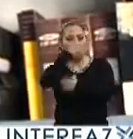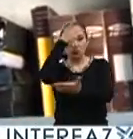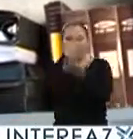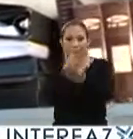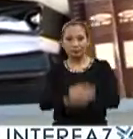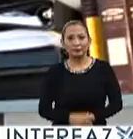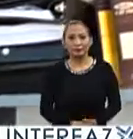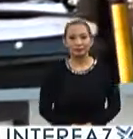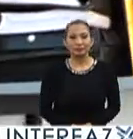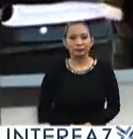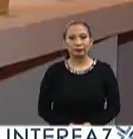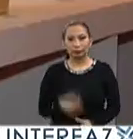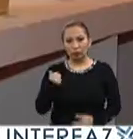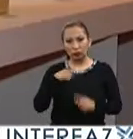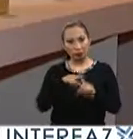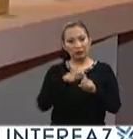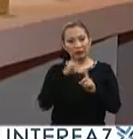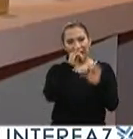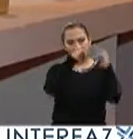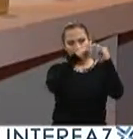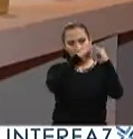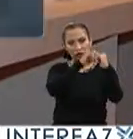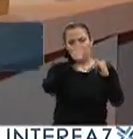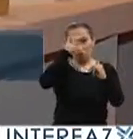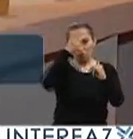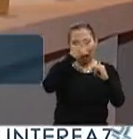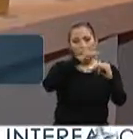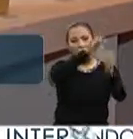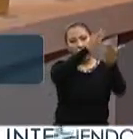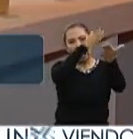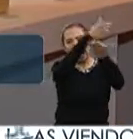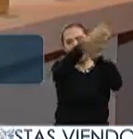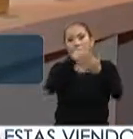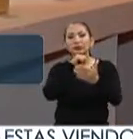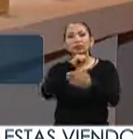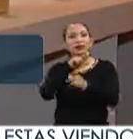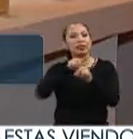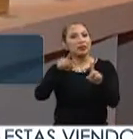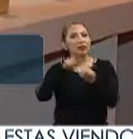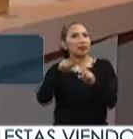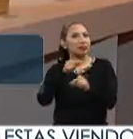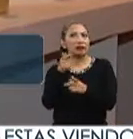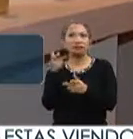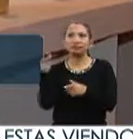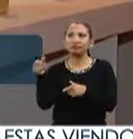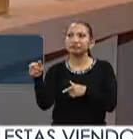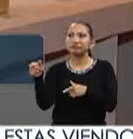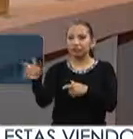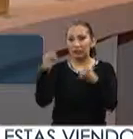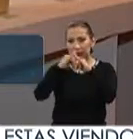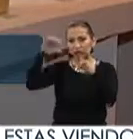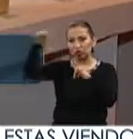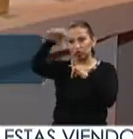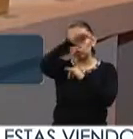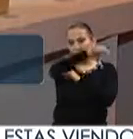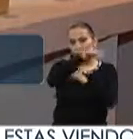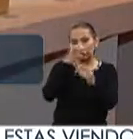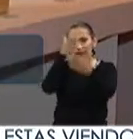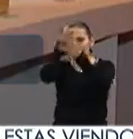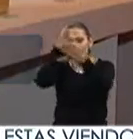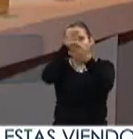única. Recurrimos a diferentes institutos de la UNAM, hemos recurrido a diferentes instituciones